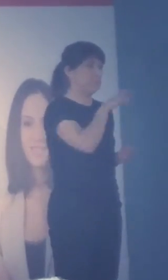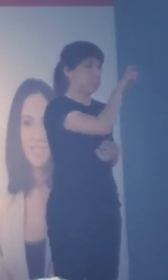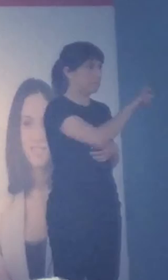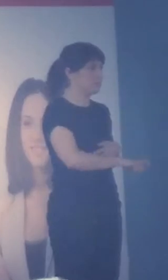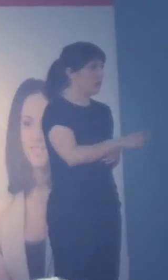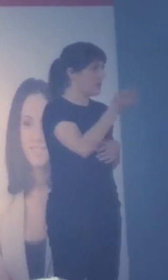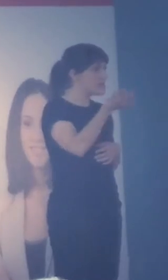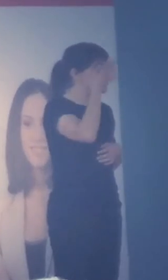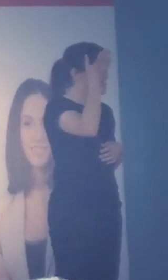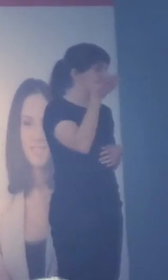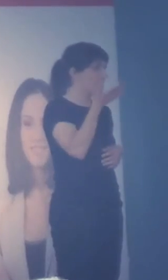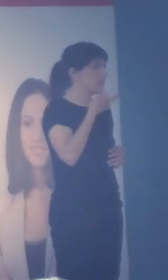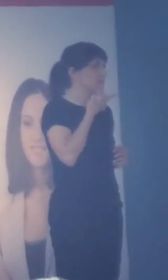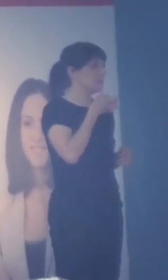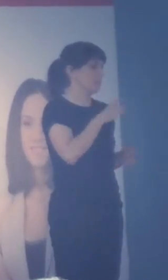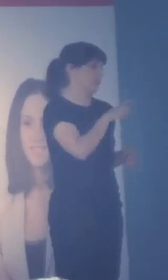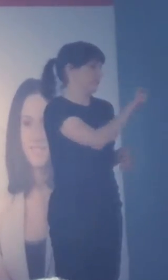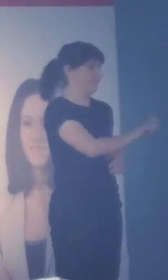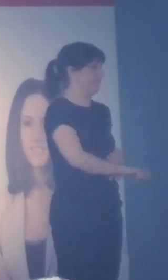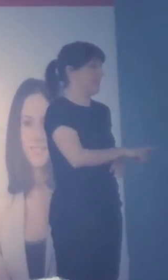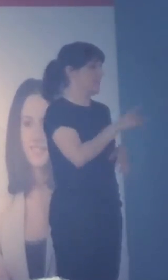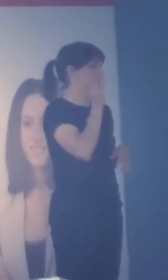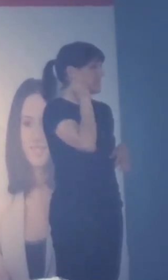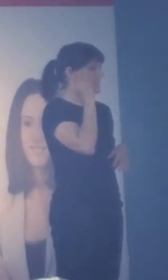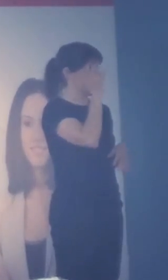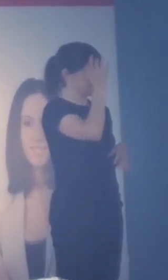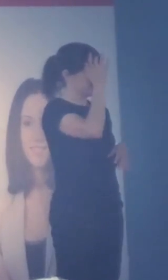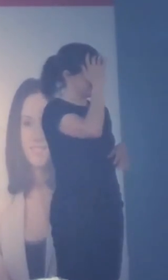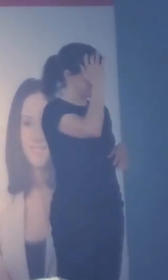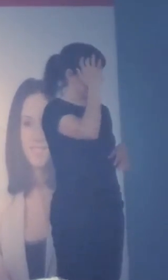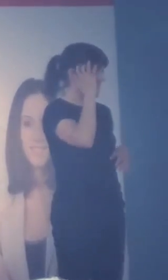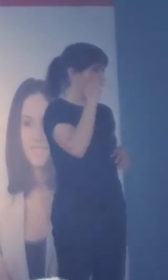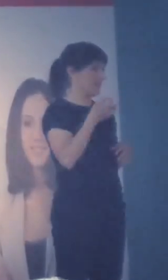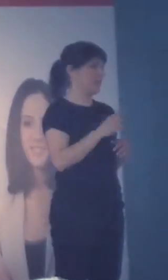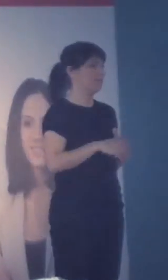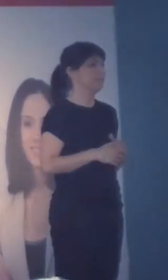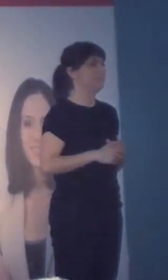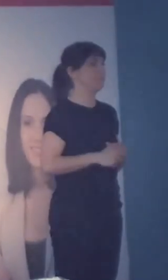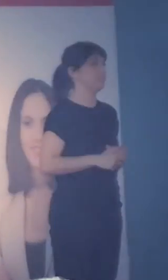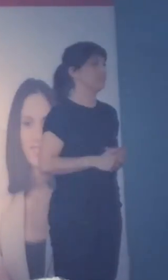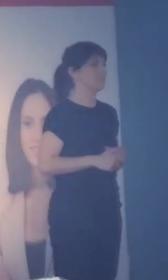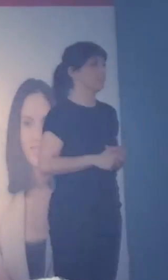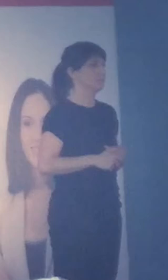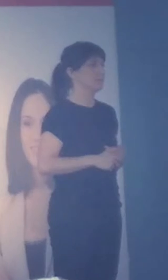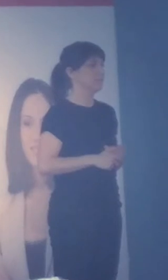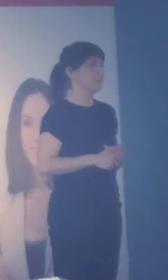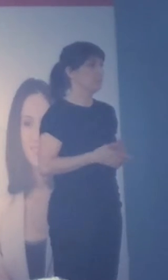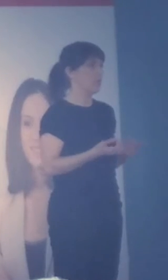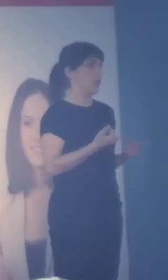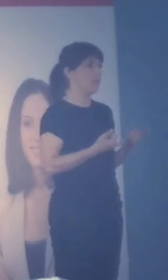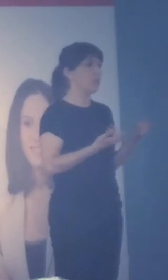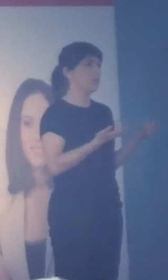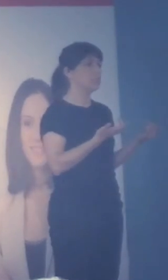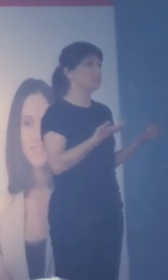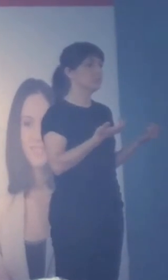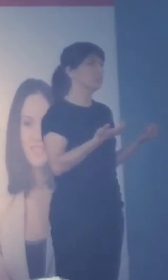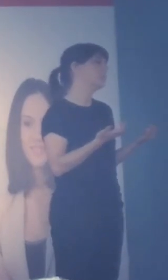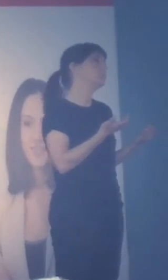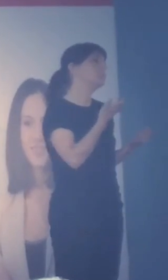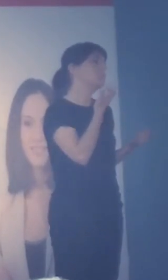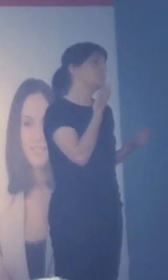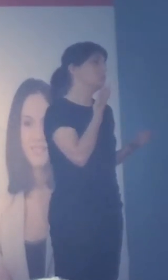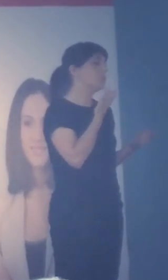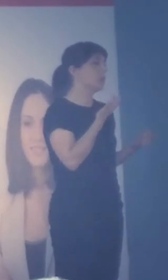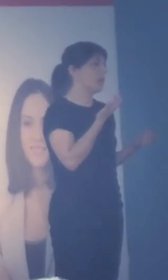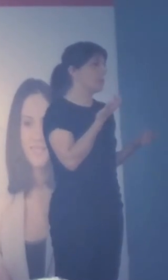representante en este momento. Pero Galicia también, si miramos desde esta fiesta, no nos puede engañar. Es un país de